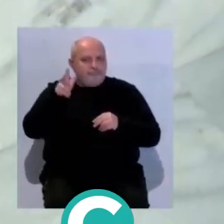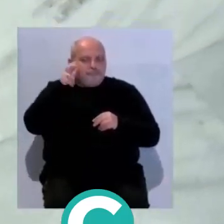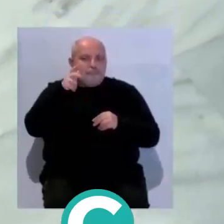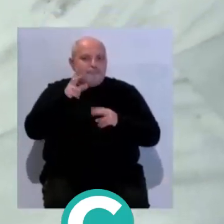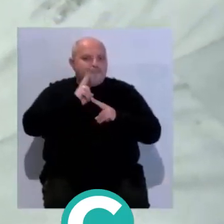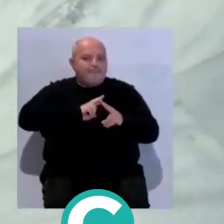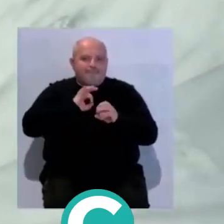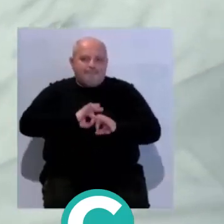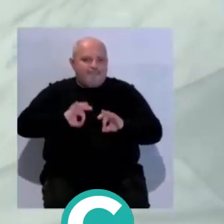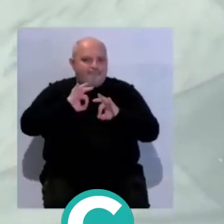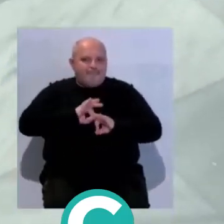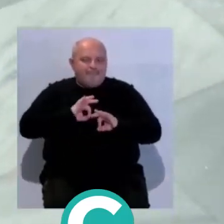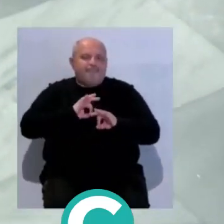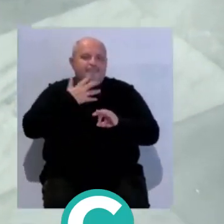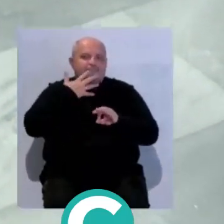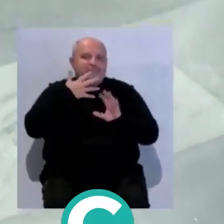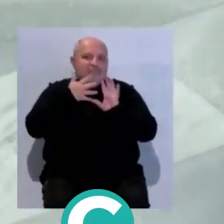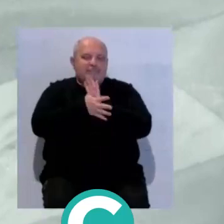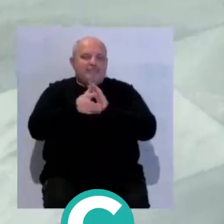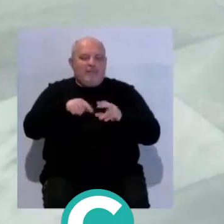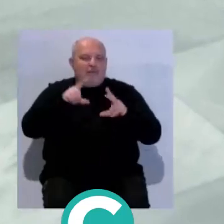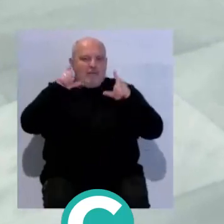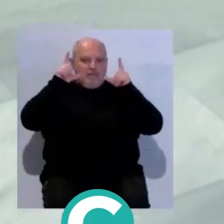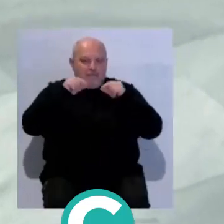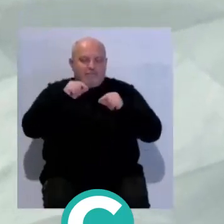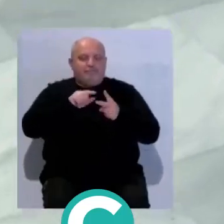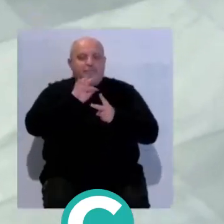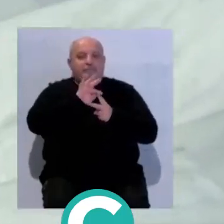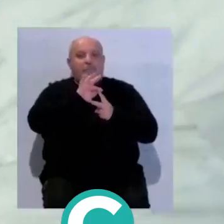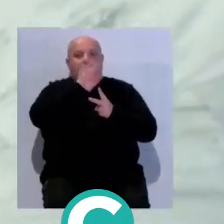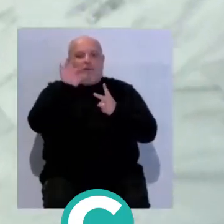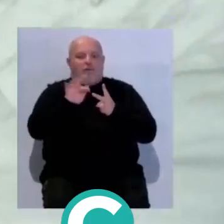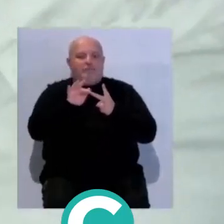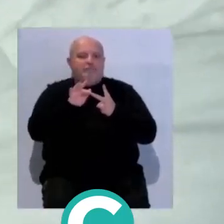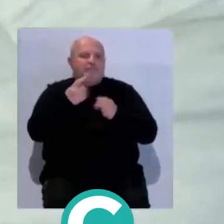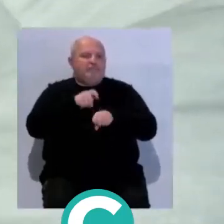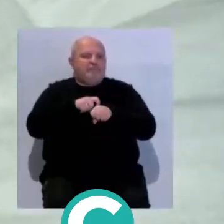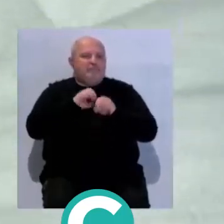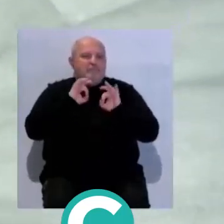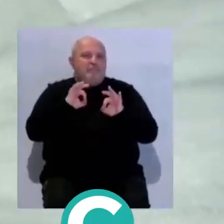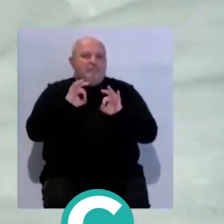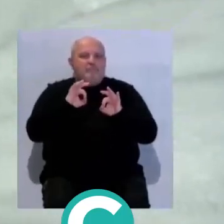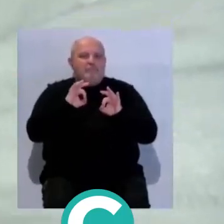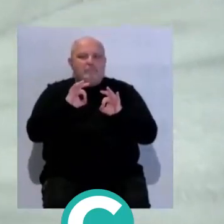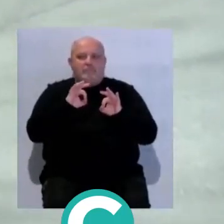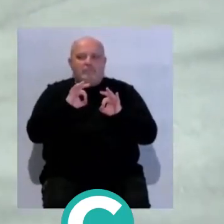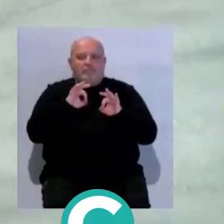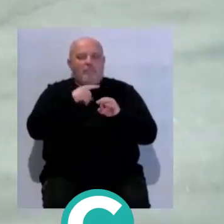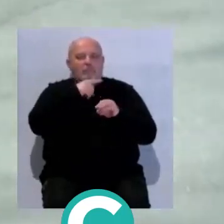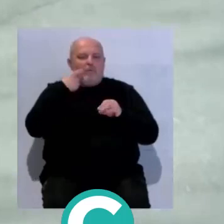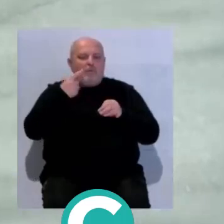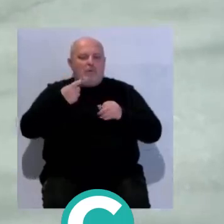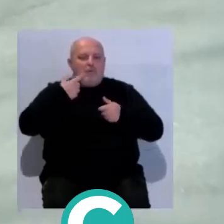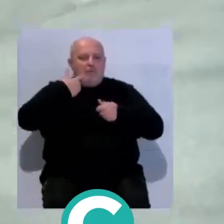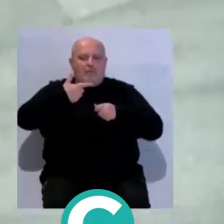principio no responde. Quiere decir que la persona está inconsciente. Pasaríamos a cualquier tipo de dolor que le